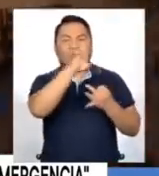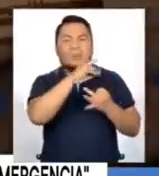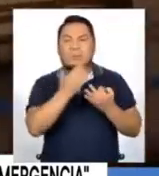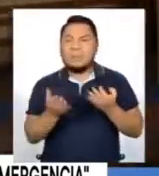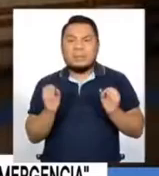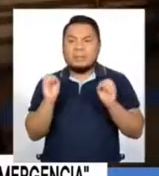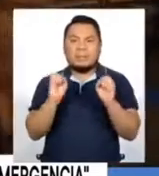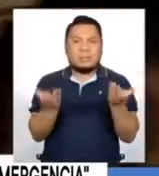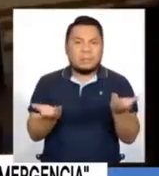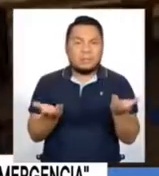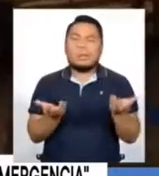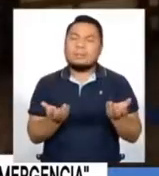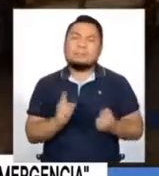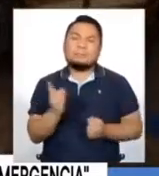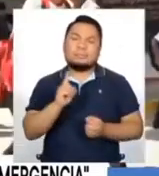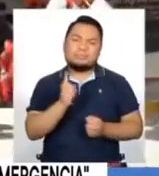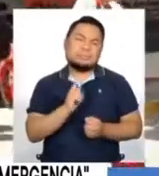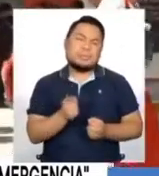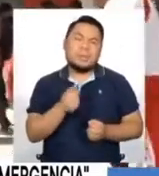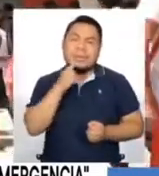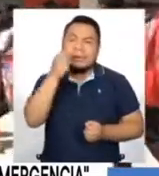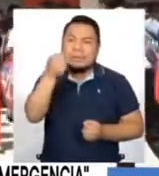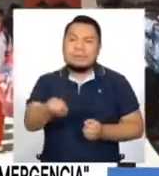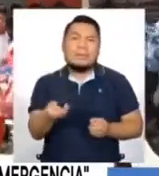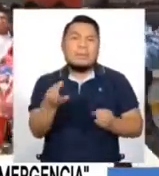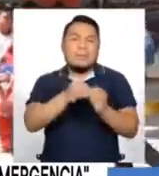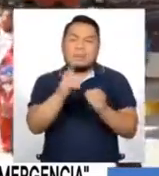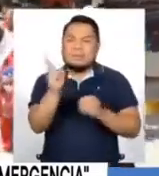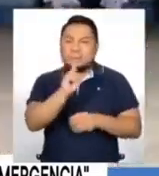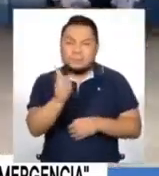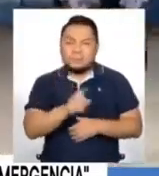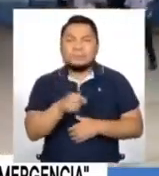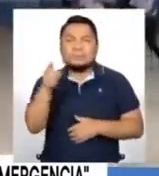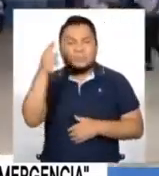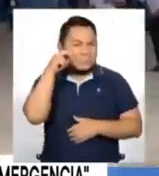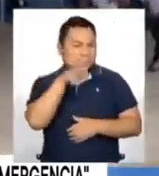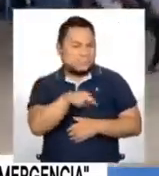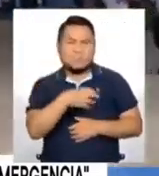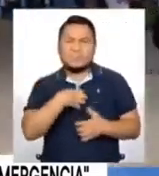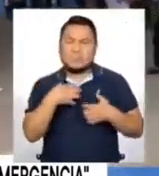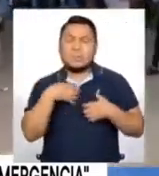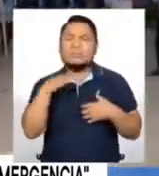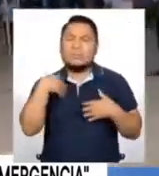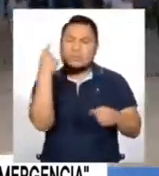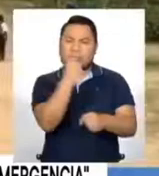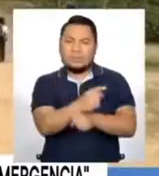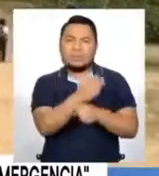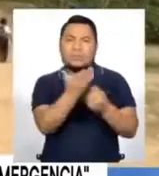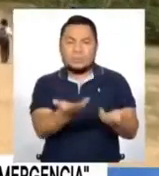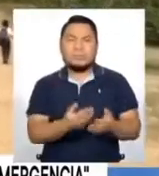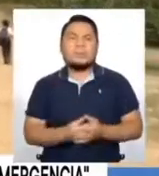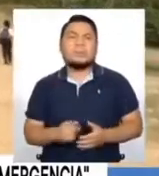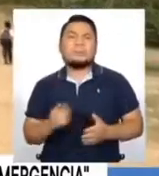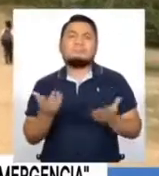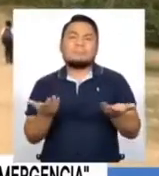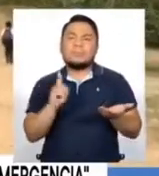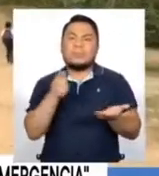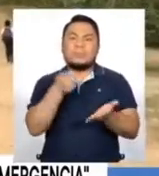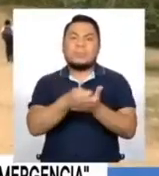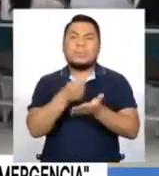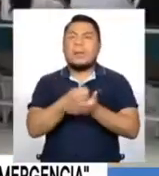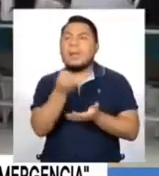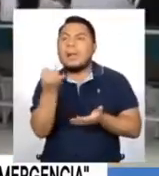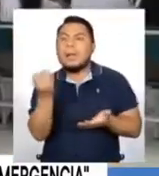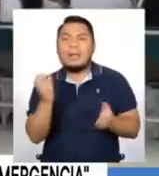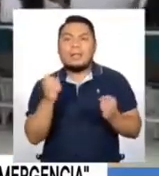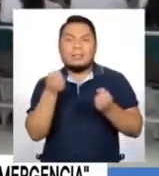currícula escolar, y otras son las clases extracurriculares, por ejemplo, y si esas no se dan, definitivamente no se pueden cobrar,